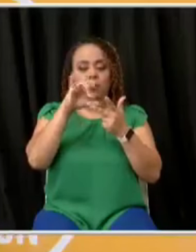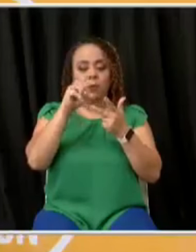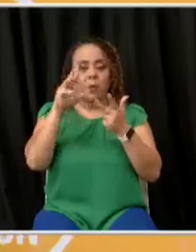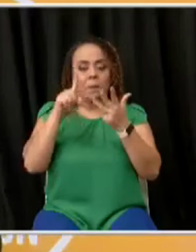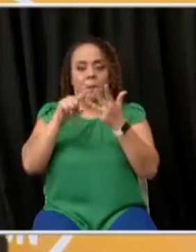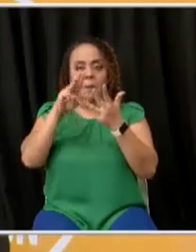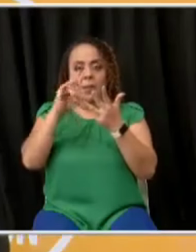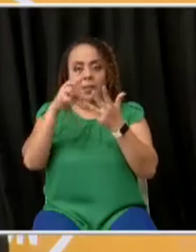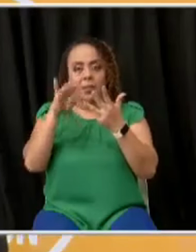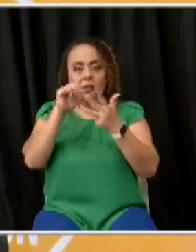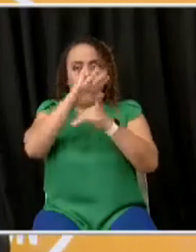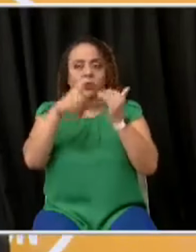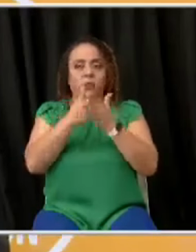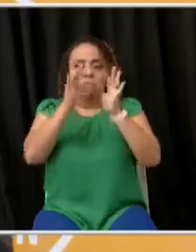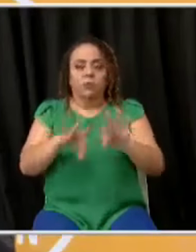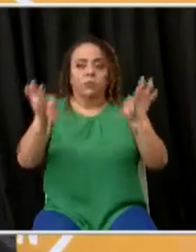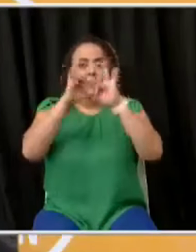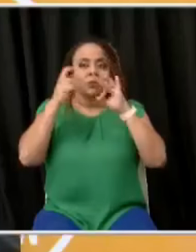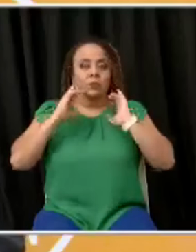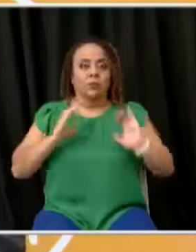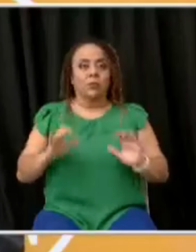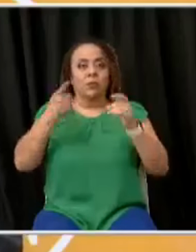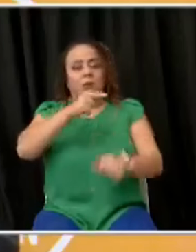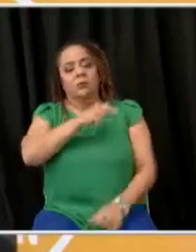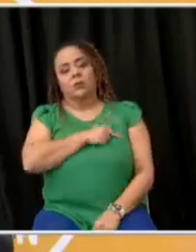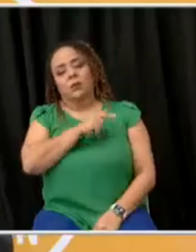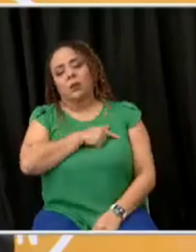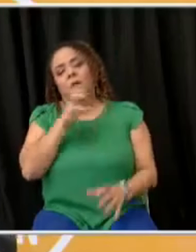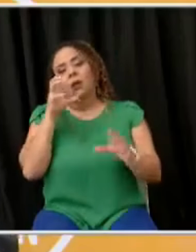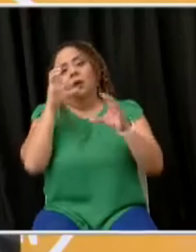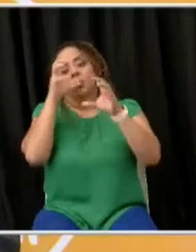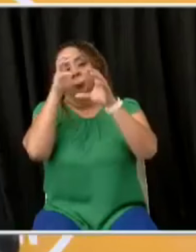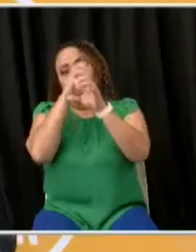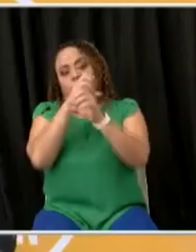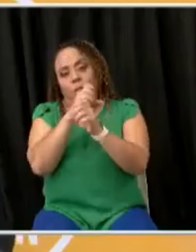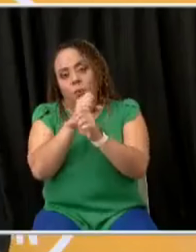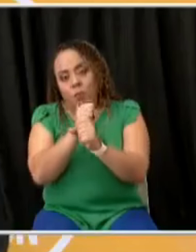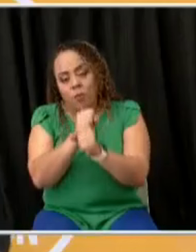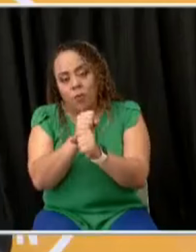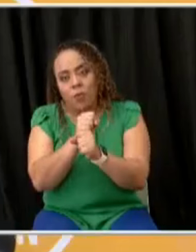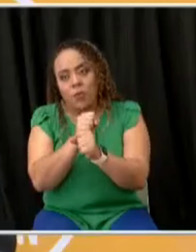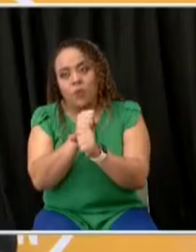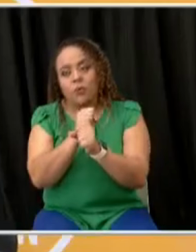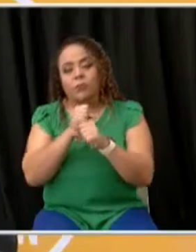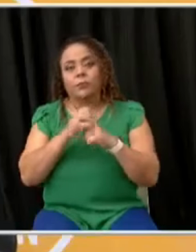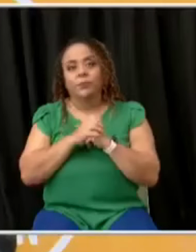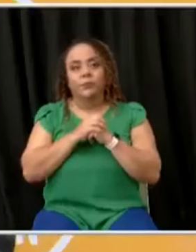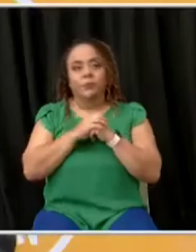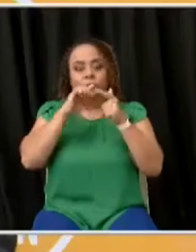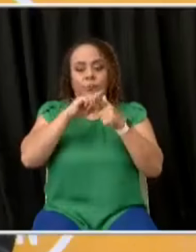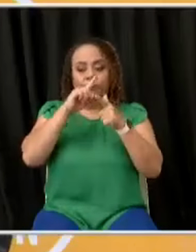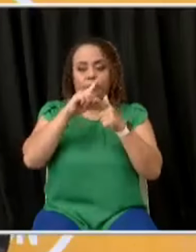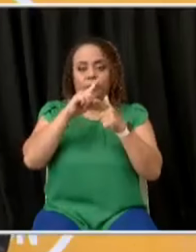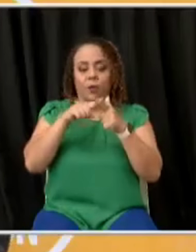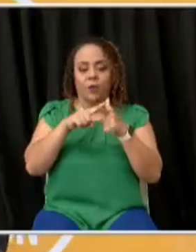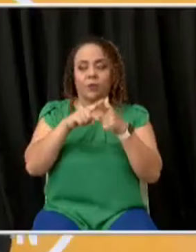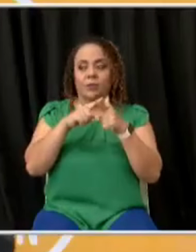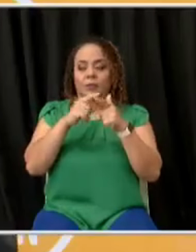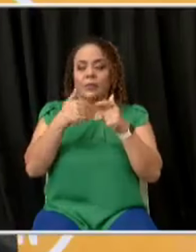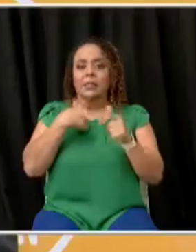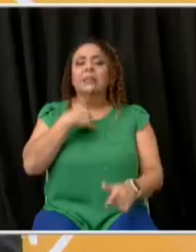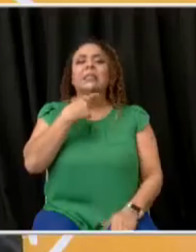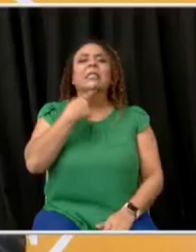para el cuerpo. Son muy importantes. Esa persona empieza a orinar muy oscuro, empieza a tener muchísima